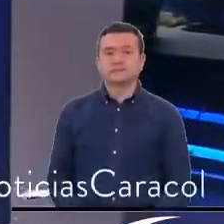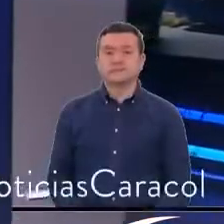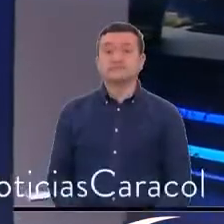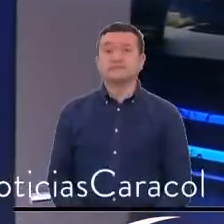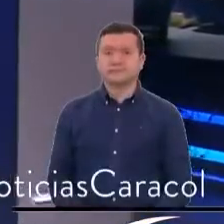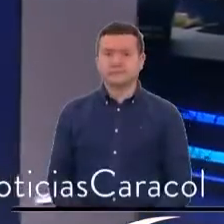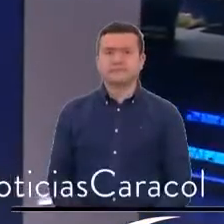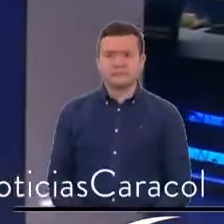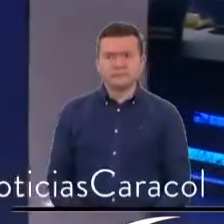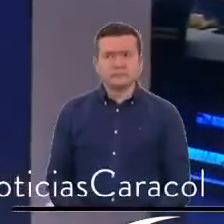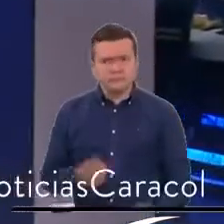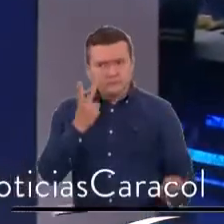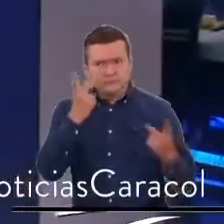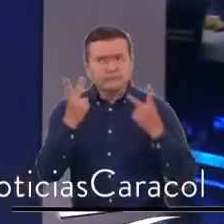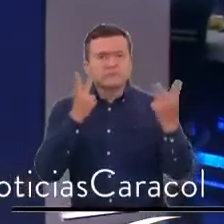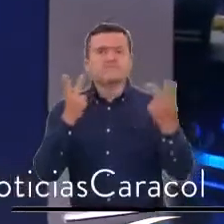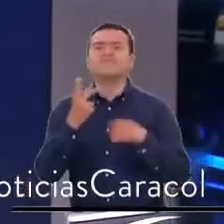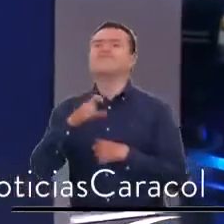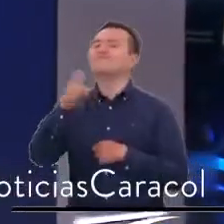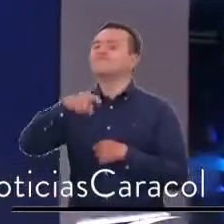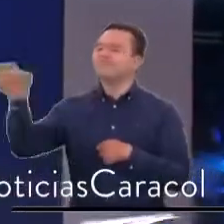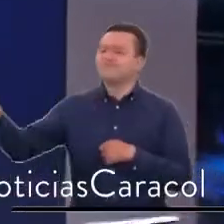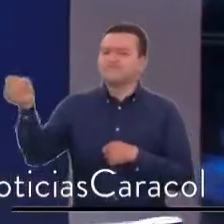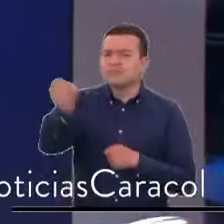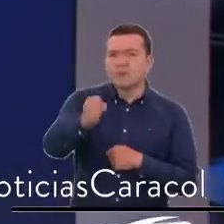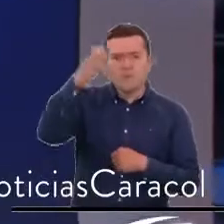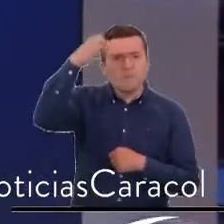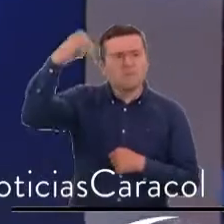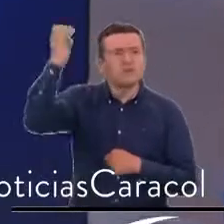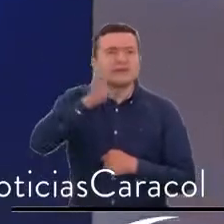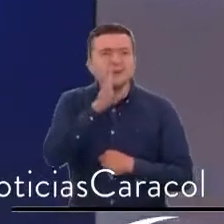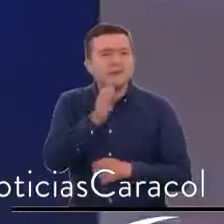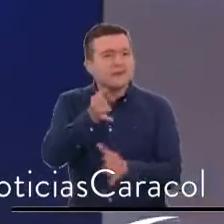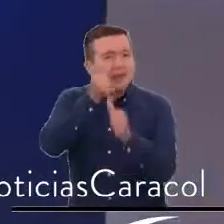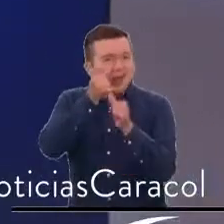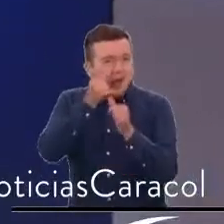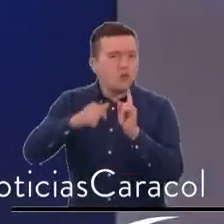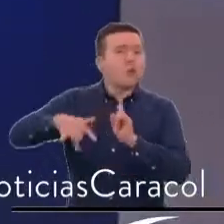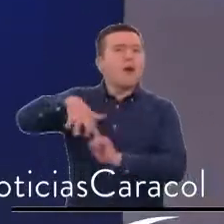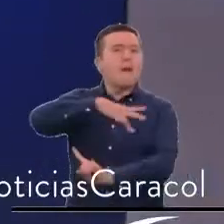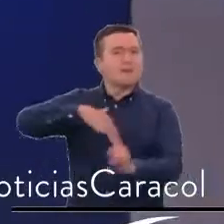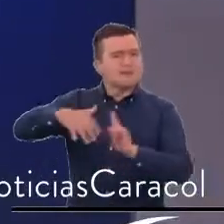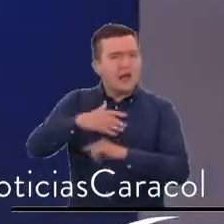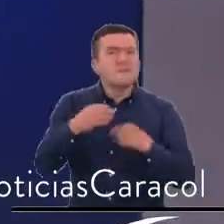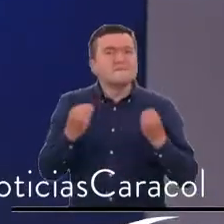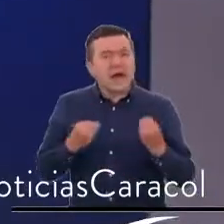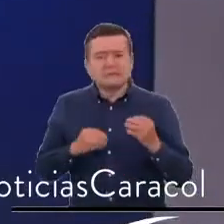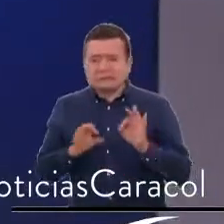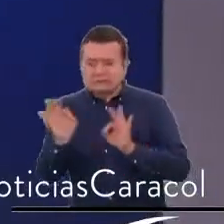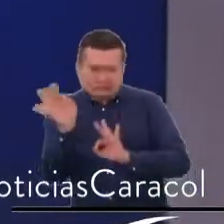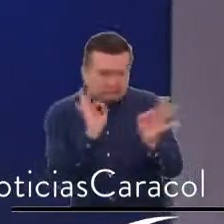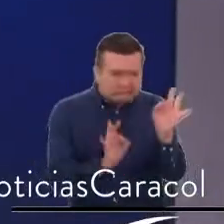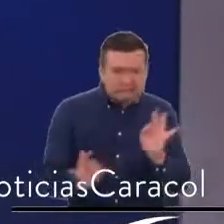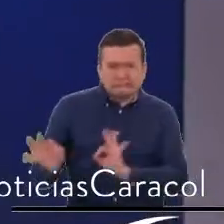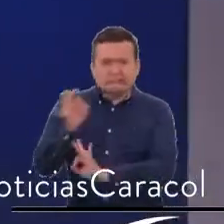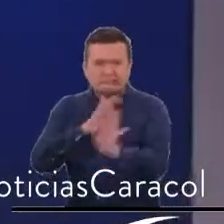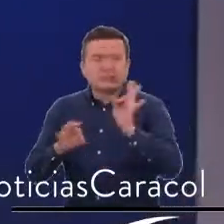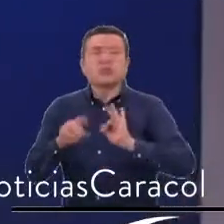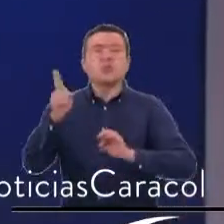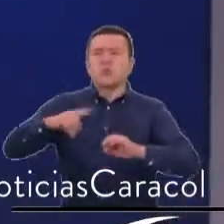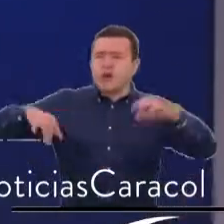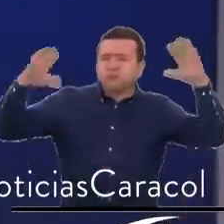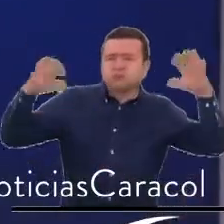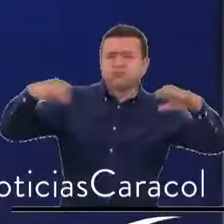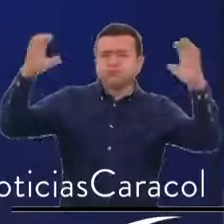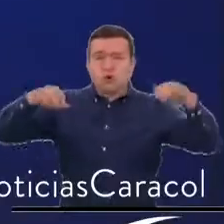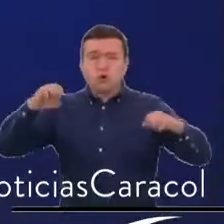Cada vez será más necesaria la presencia de ingenieros ambientales, dada su importancia a la hora de combatir el cambio climático. Consultamos a una experta en